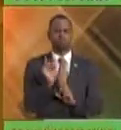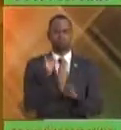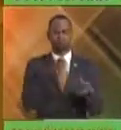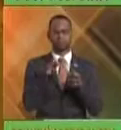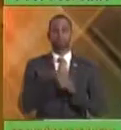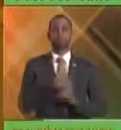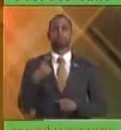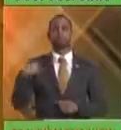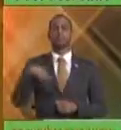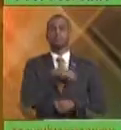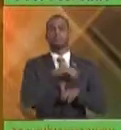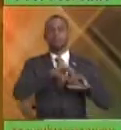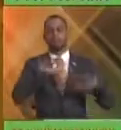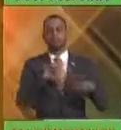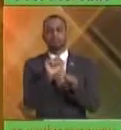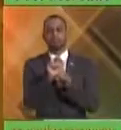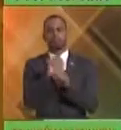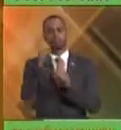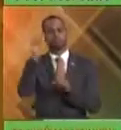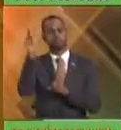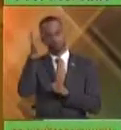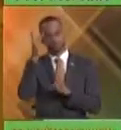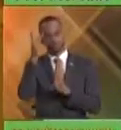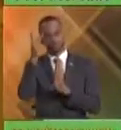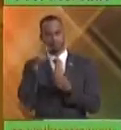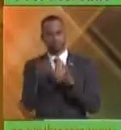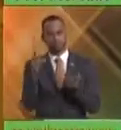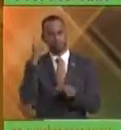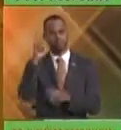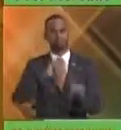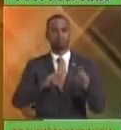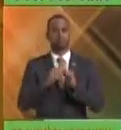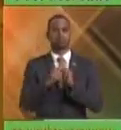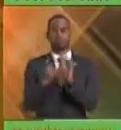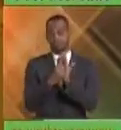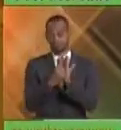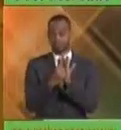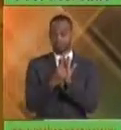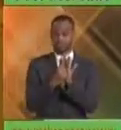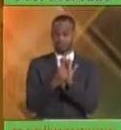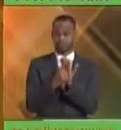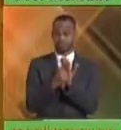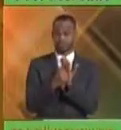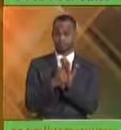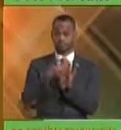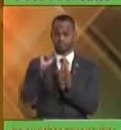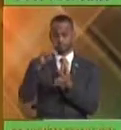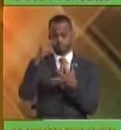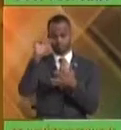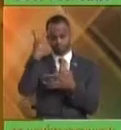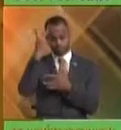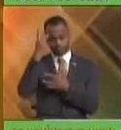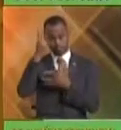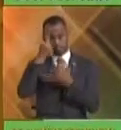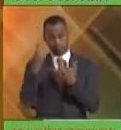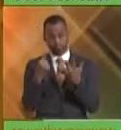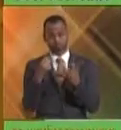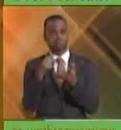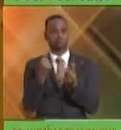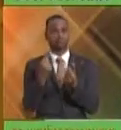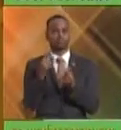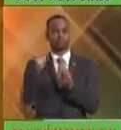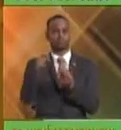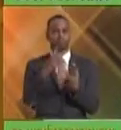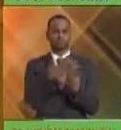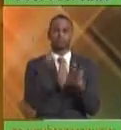cannabis trabajamos por políticas públicas en favor de las personas con discapacidad y estas políticas están orientadas a que haya